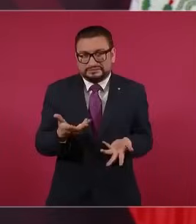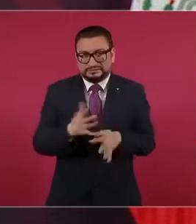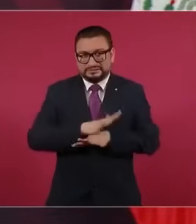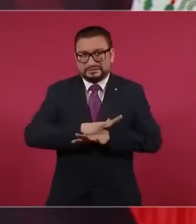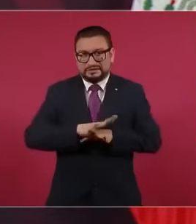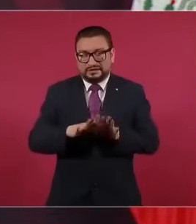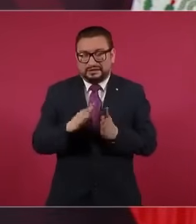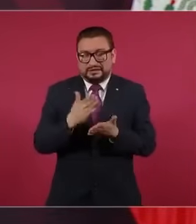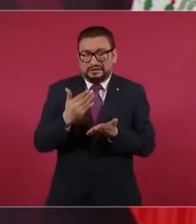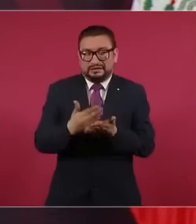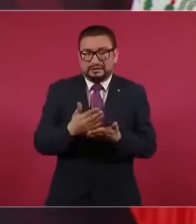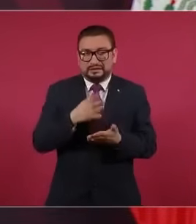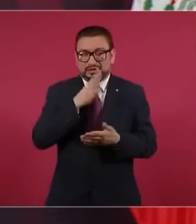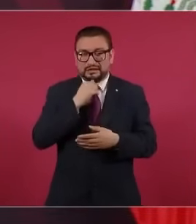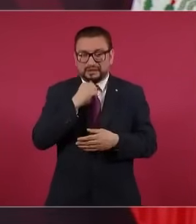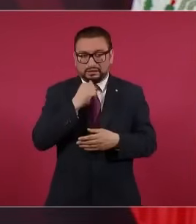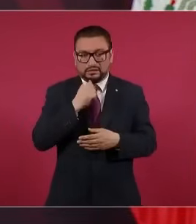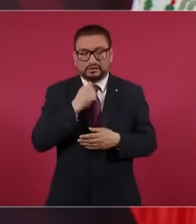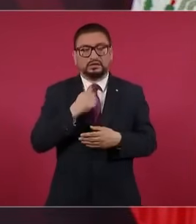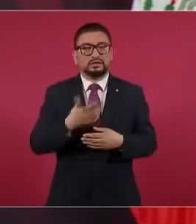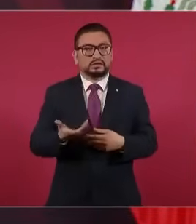detener